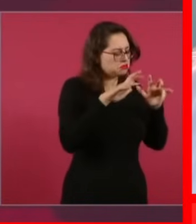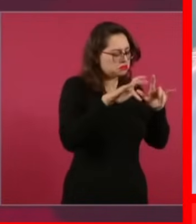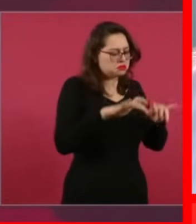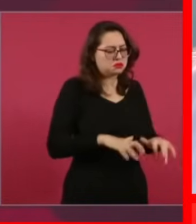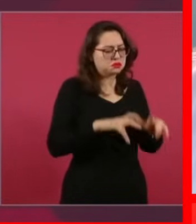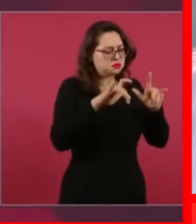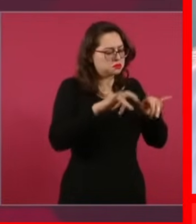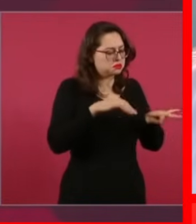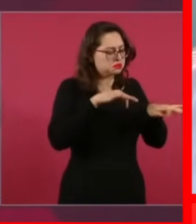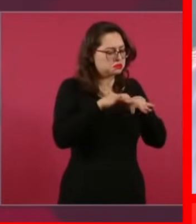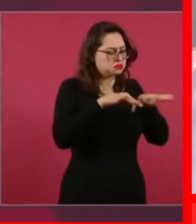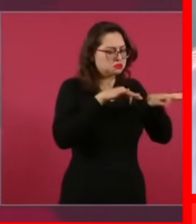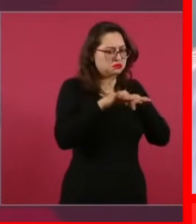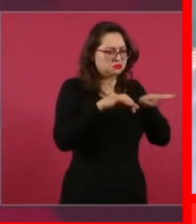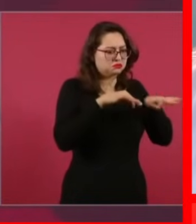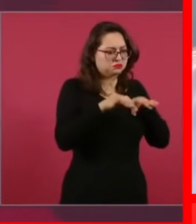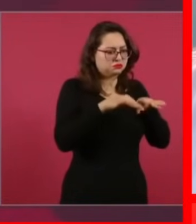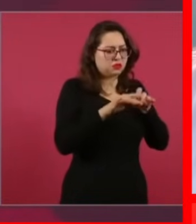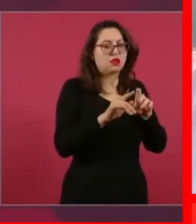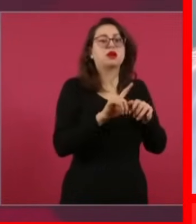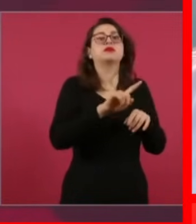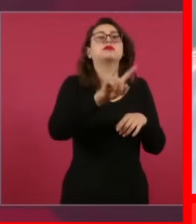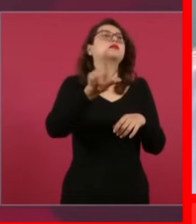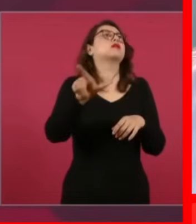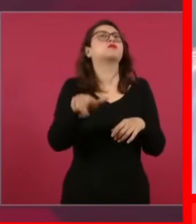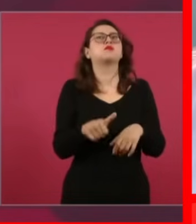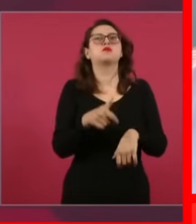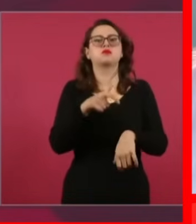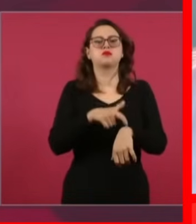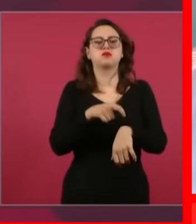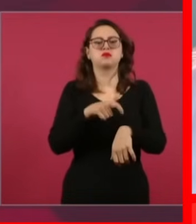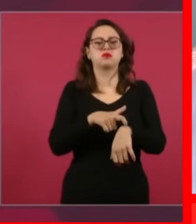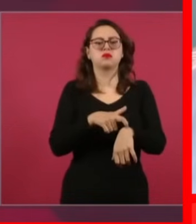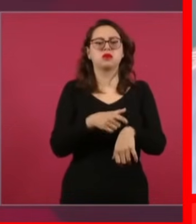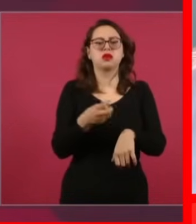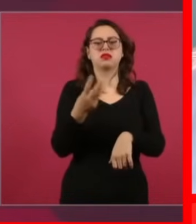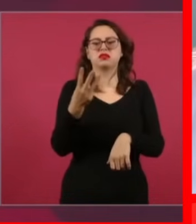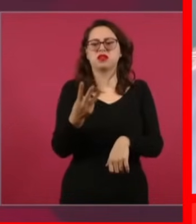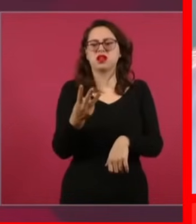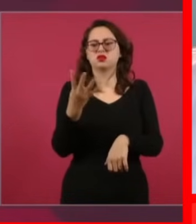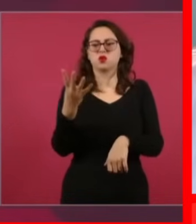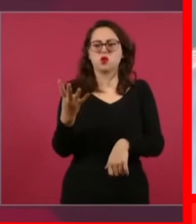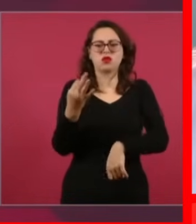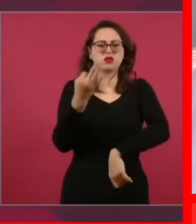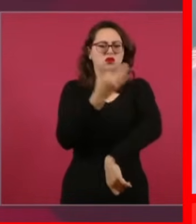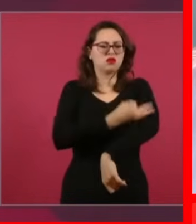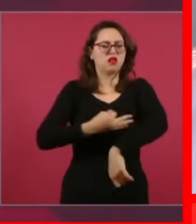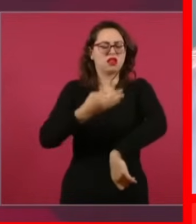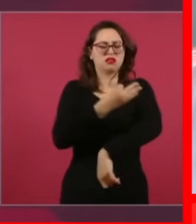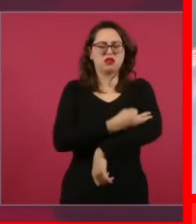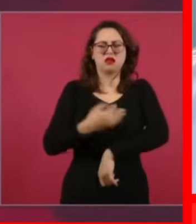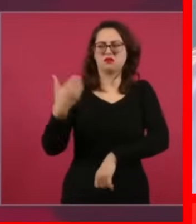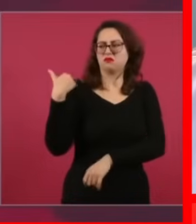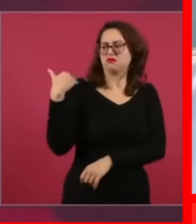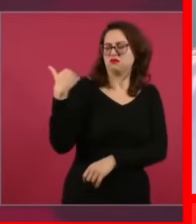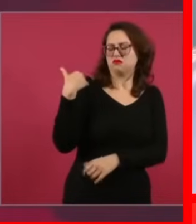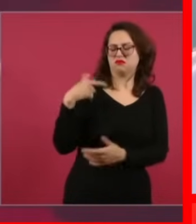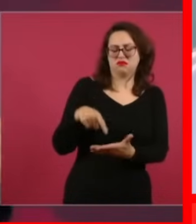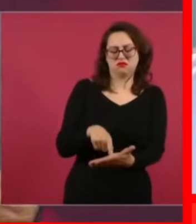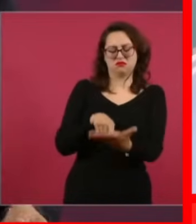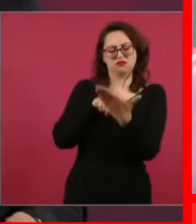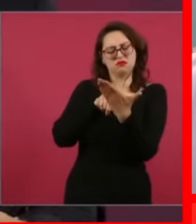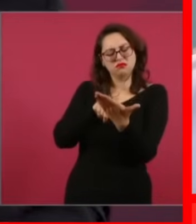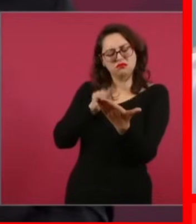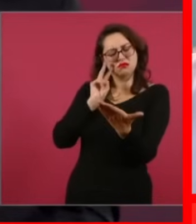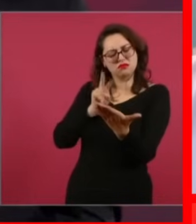Marcelo Ebrard. Antes de poner la información, los invitamos a que se suscriban a este canal, que activen la campanita de notificaciones y